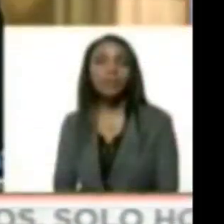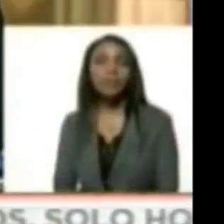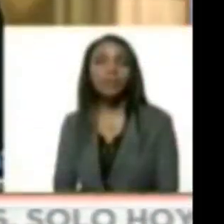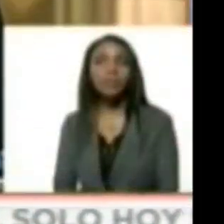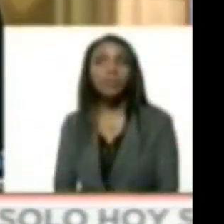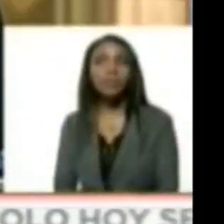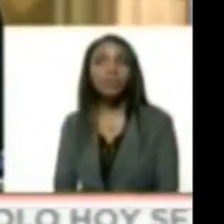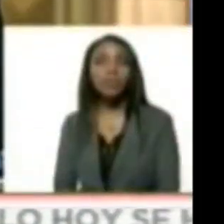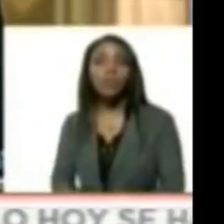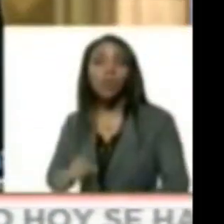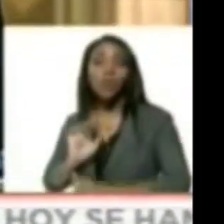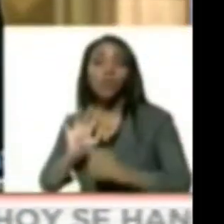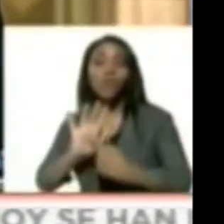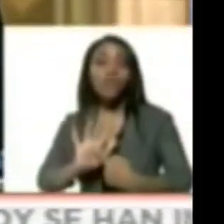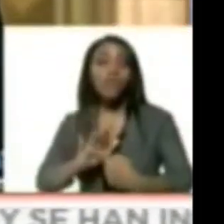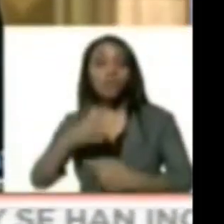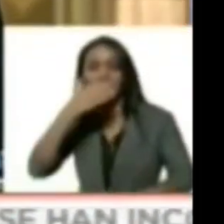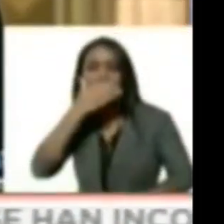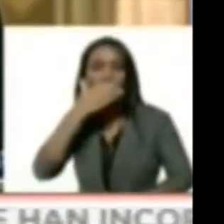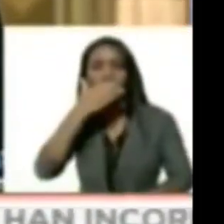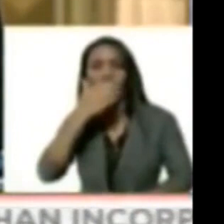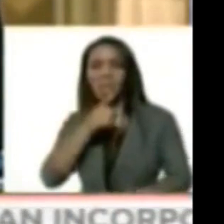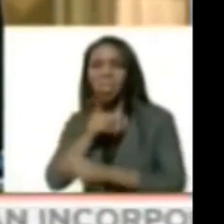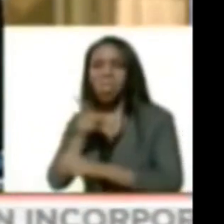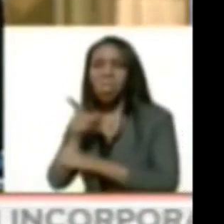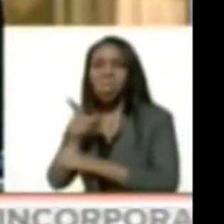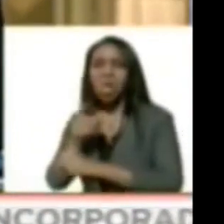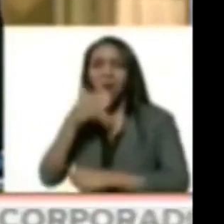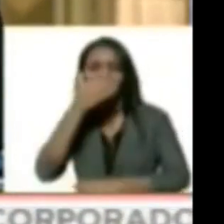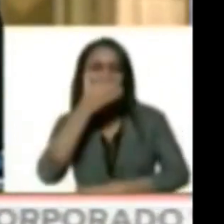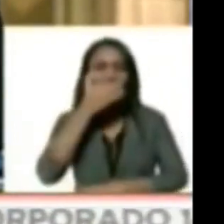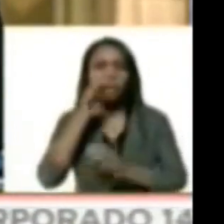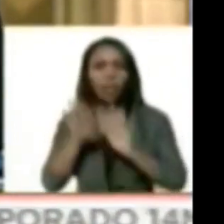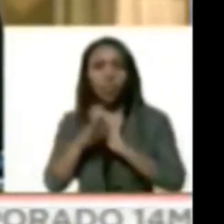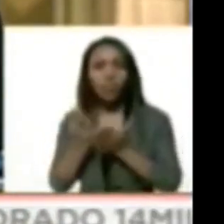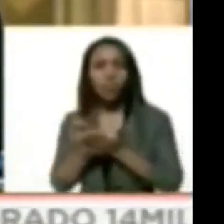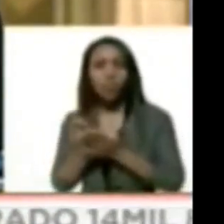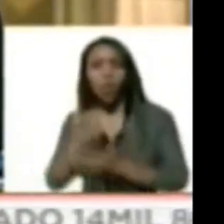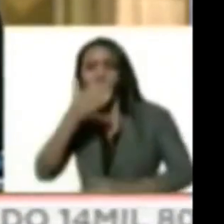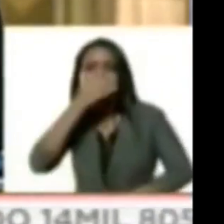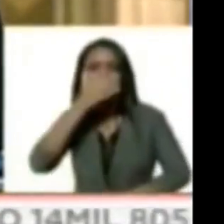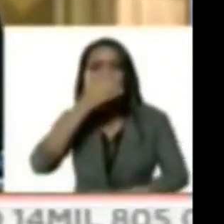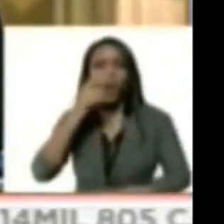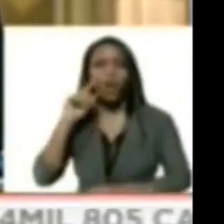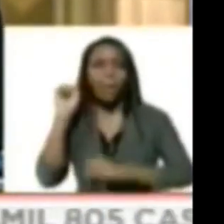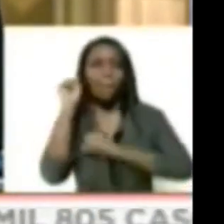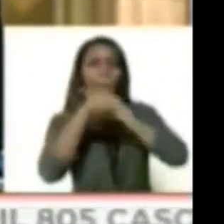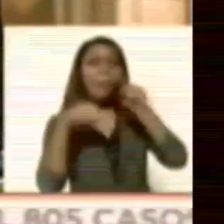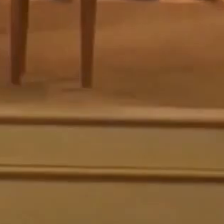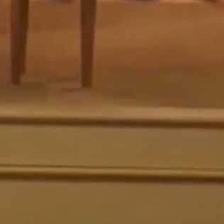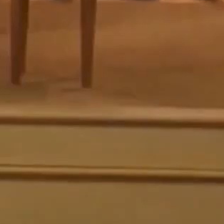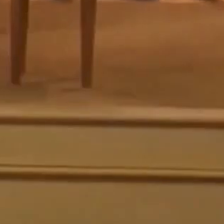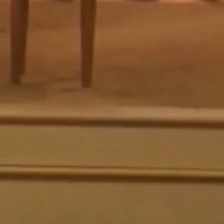Nos van a acusar de terroristas, los terroristas del mundo, los terroristas del mundo, los que bombardean y matan